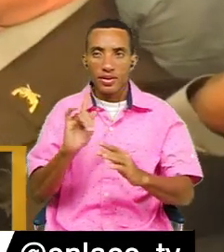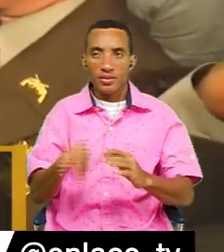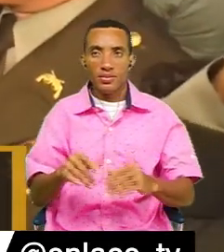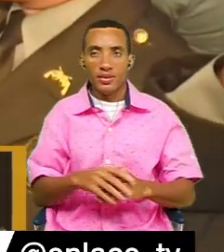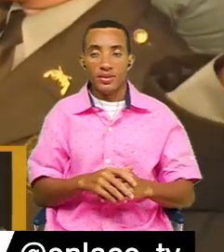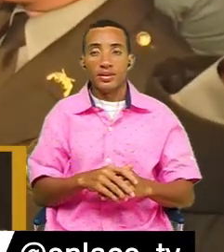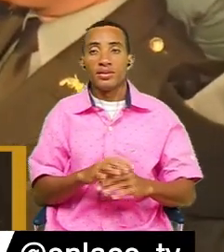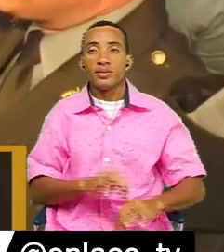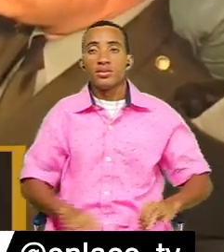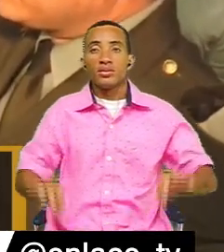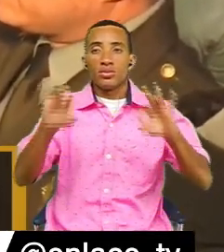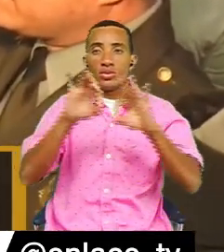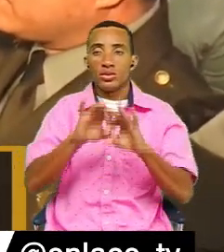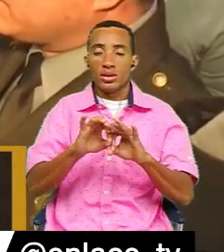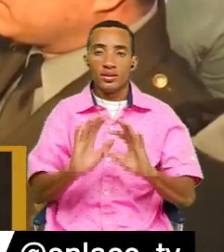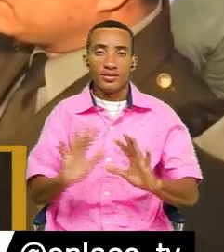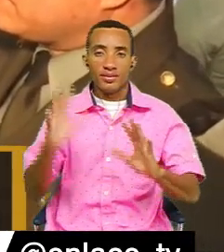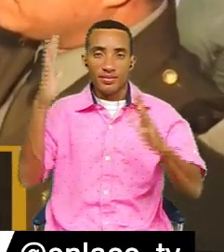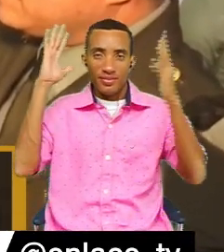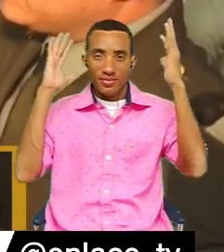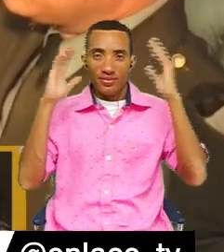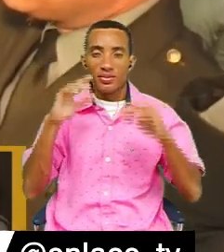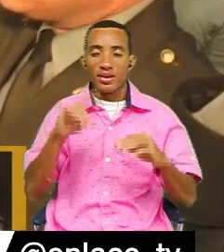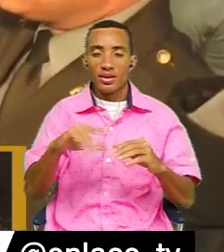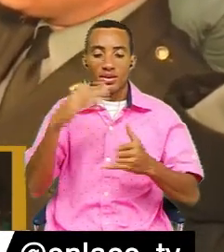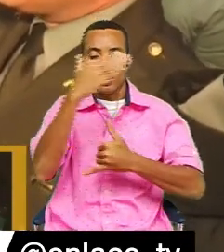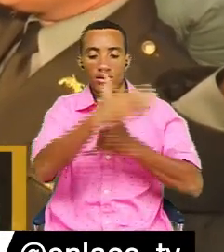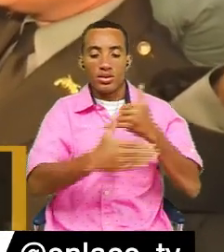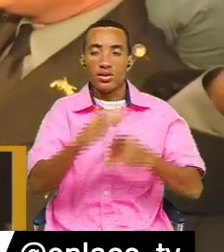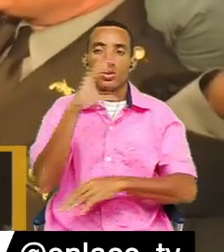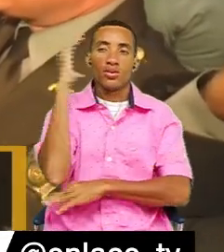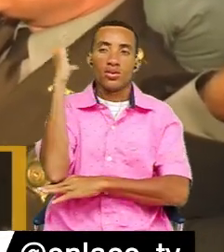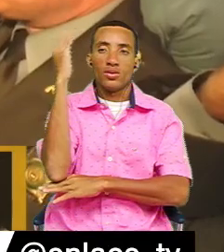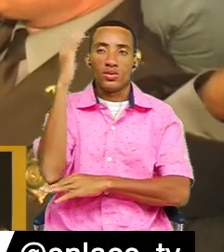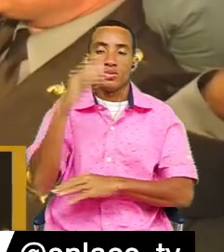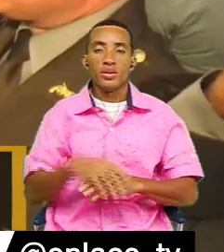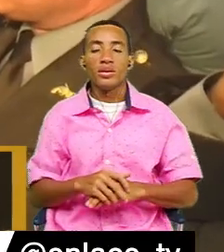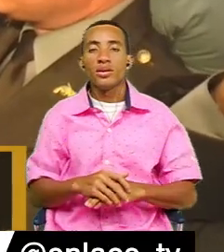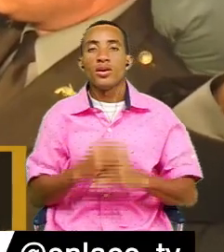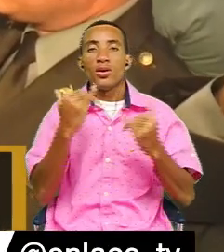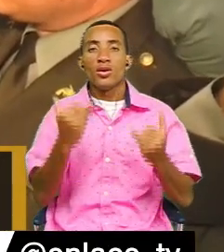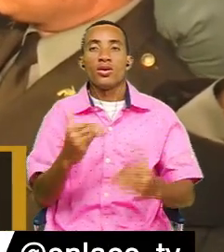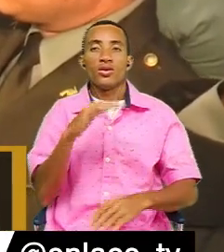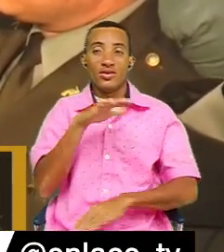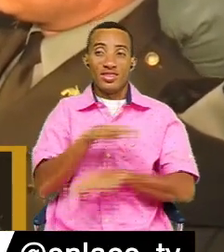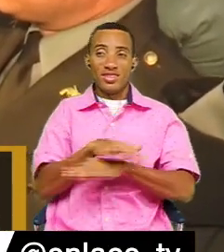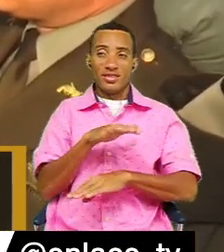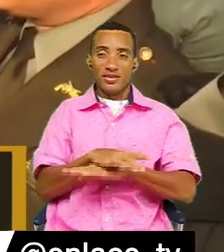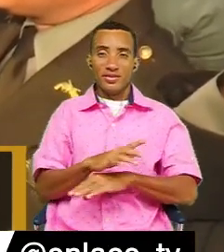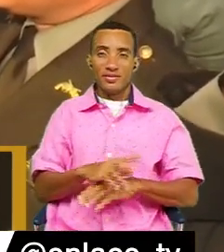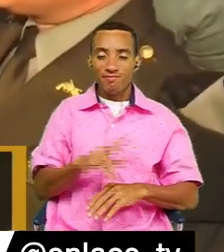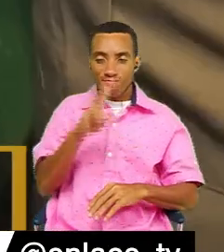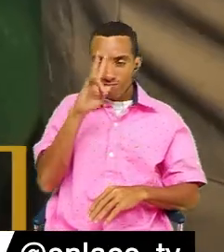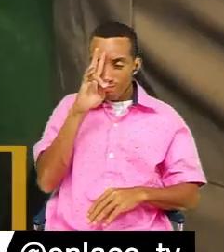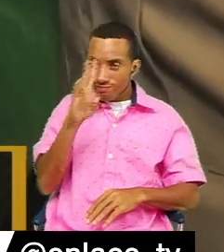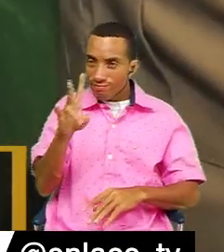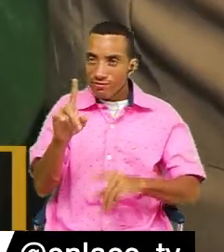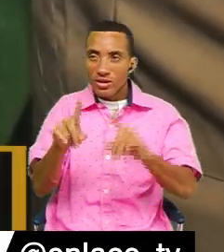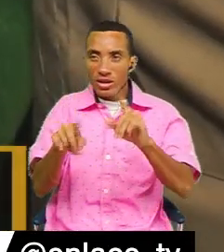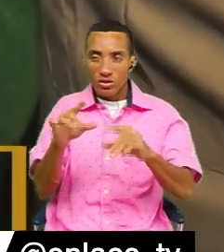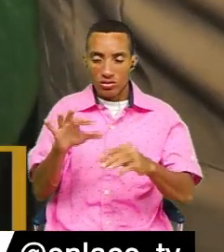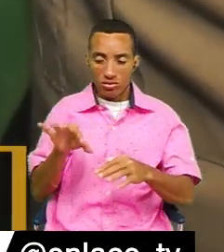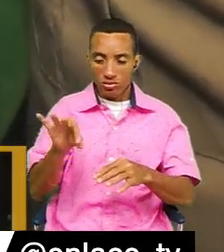esa importante celebración de la institución en todo el país. Hoy la jornada que se vive en horas de la tarde tiene que ver con el reconocimiento que se hace a